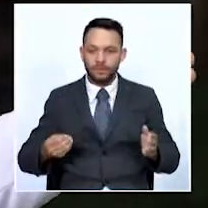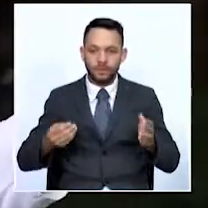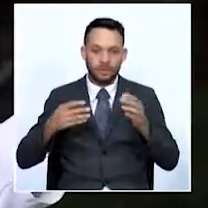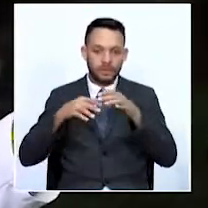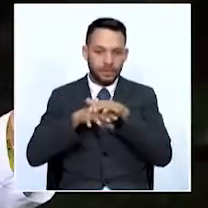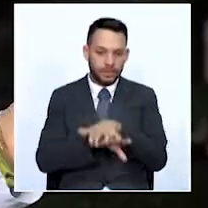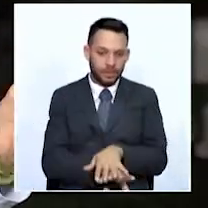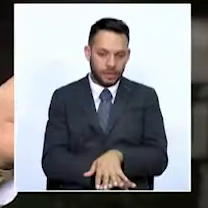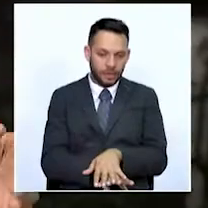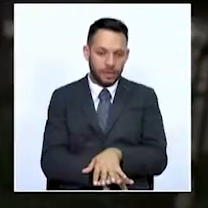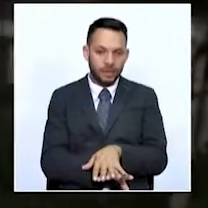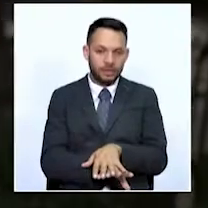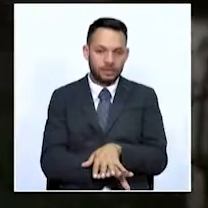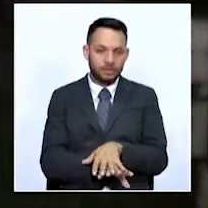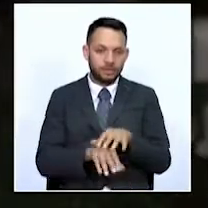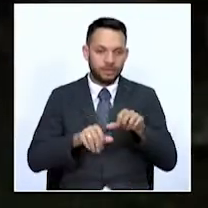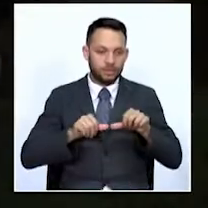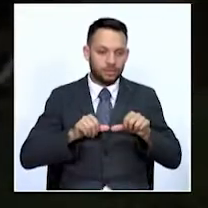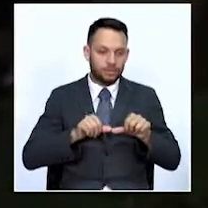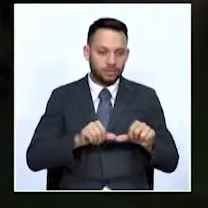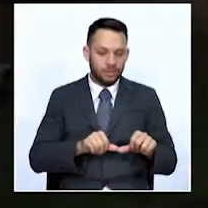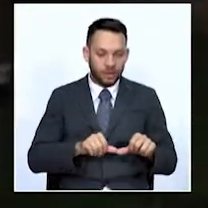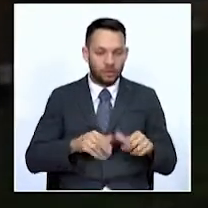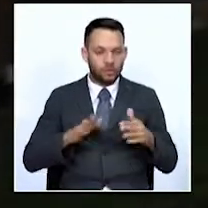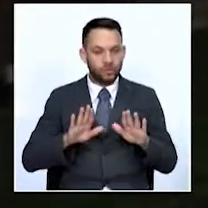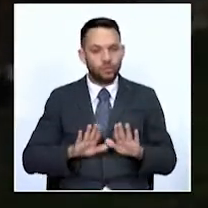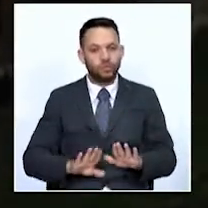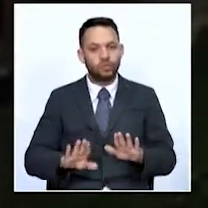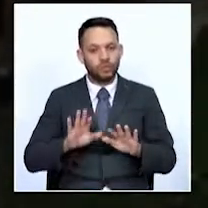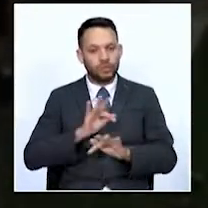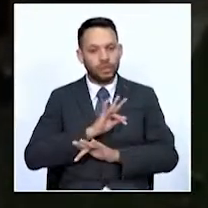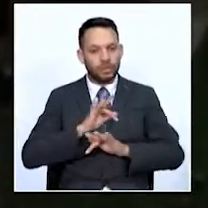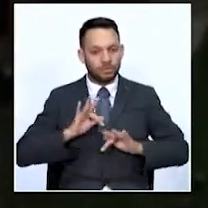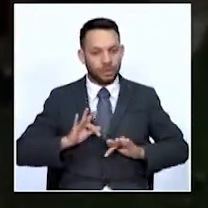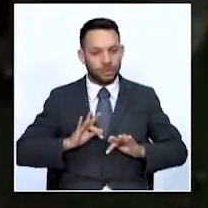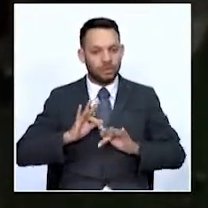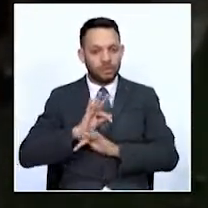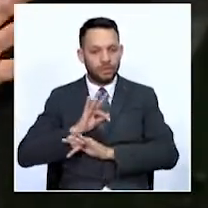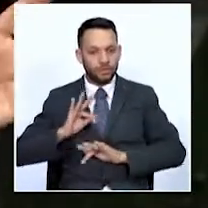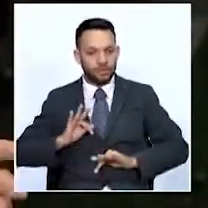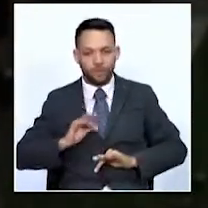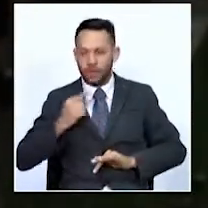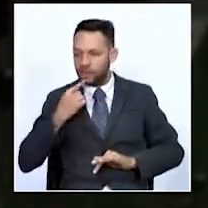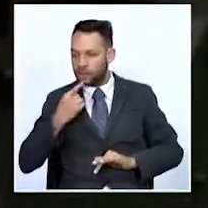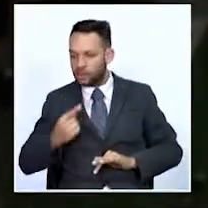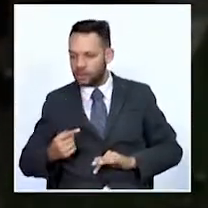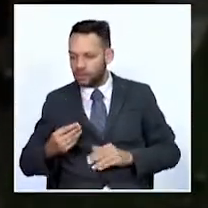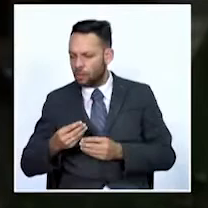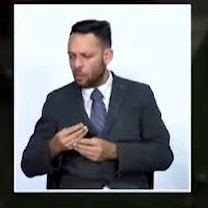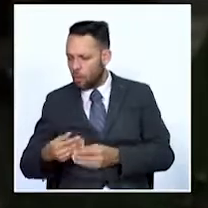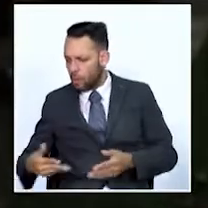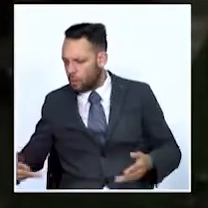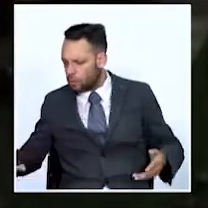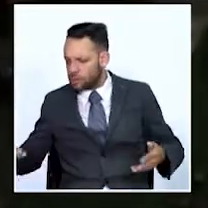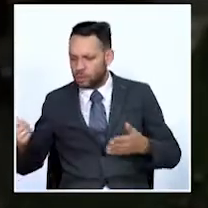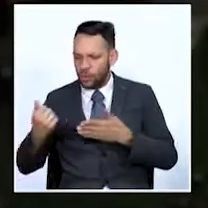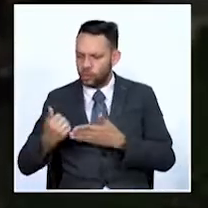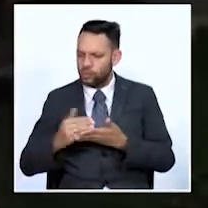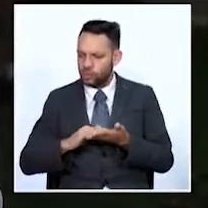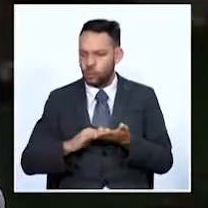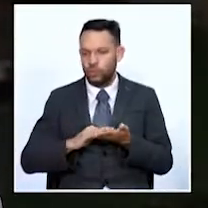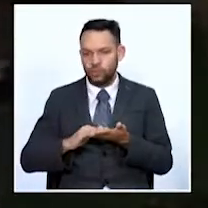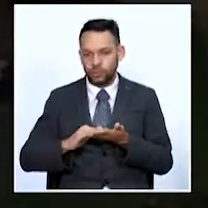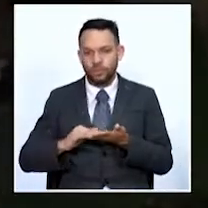la parte de la medicina ortodoxa con tratamientos biológicos para decirle a la persona, a usted realmente hay mucho que hacerle. Y es así como